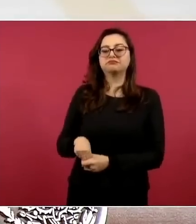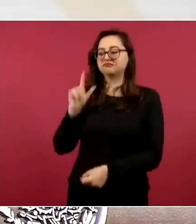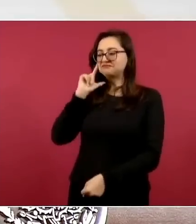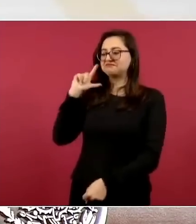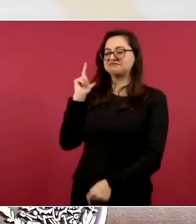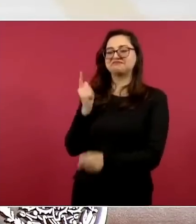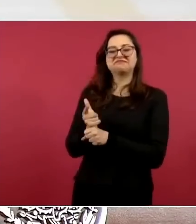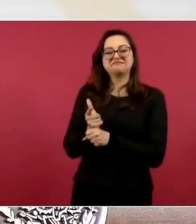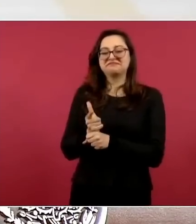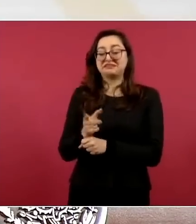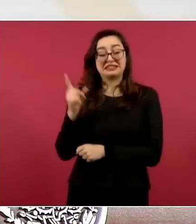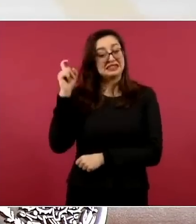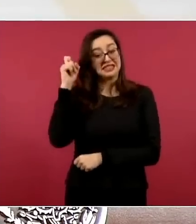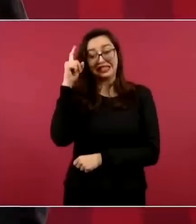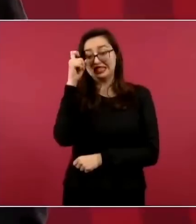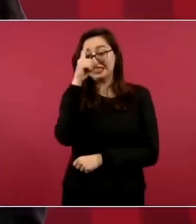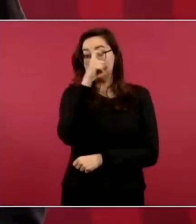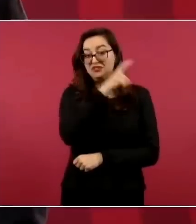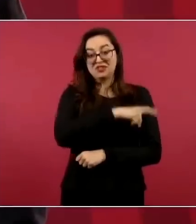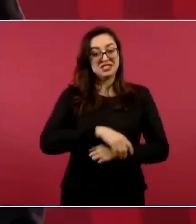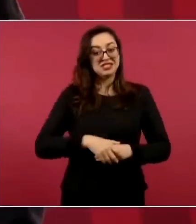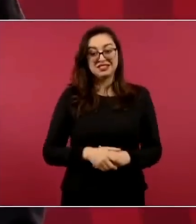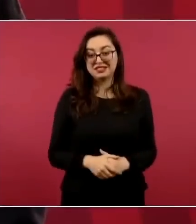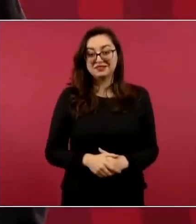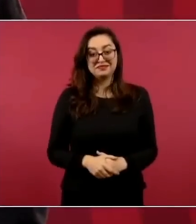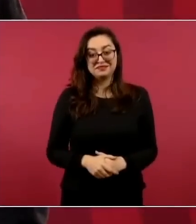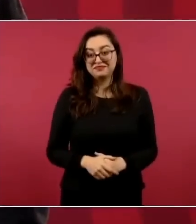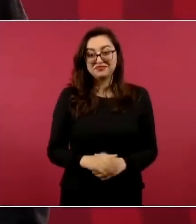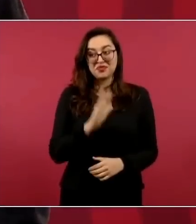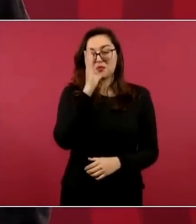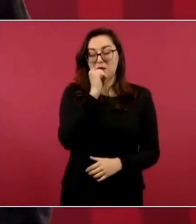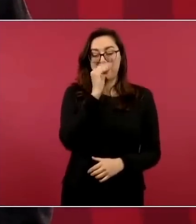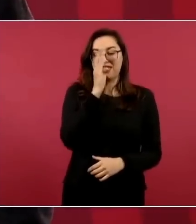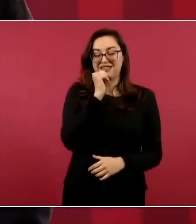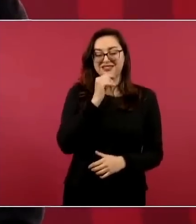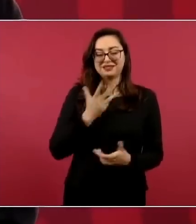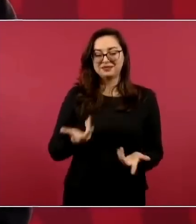Eso sí, es complicado.